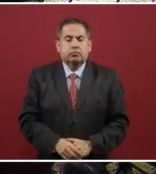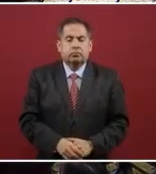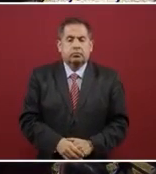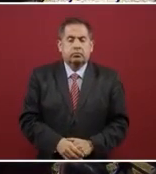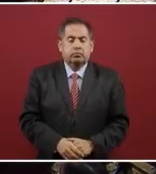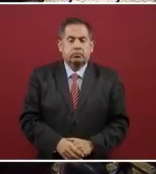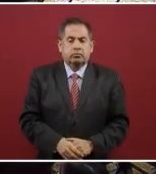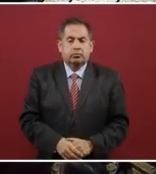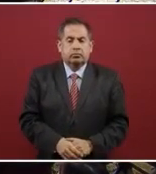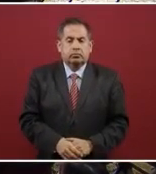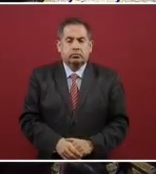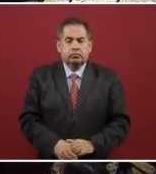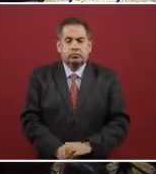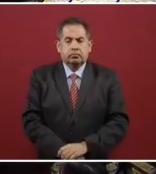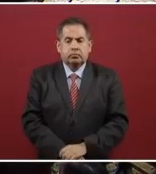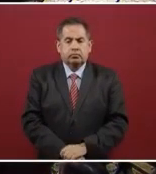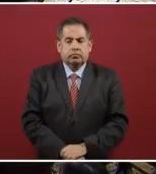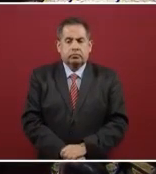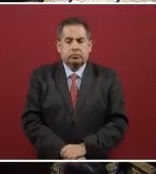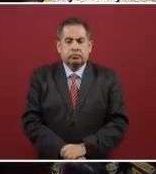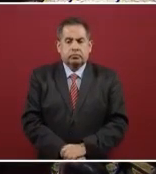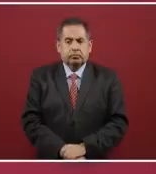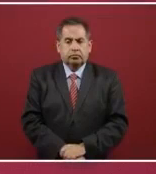reclamó el pago del seguro. Sí,